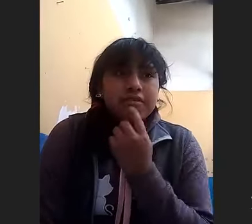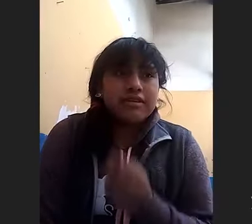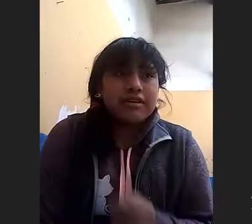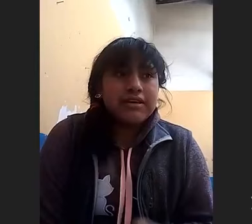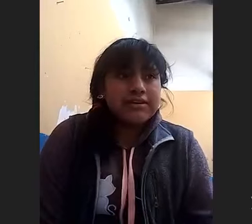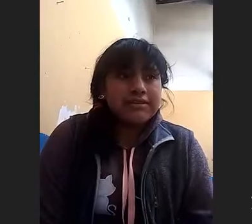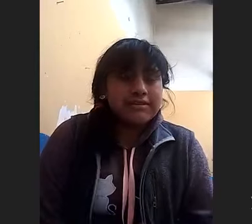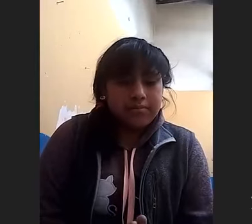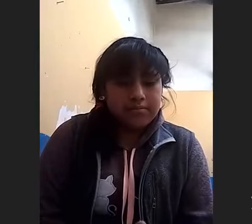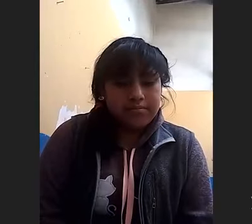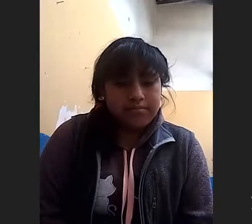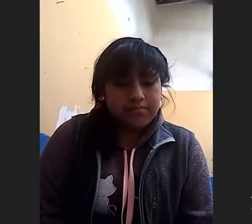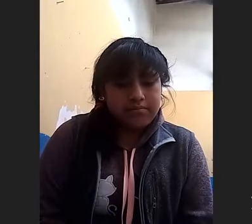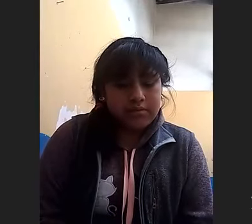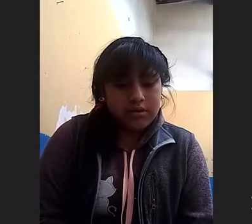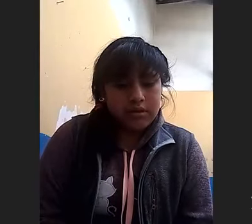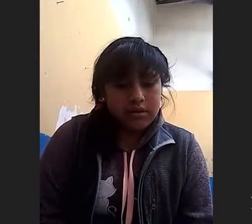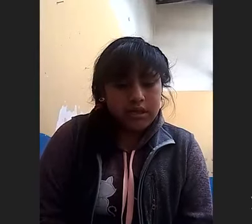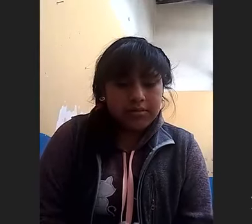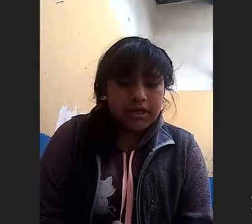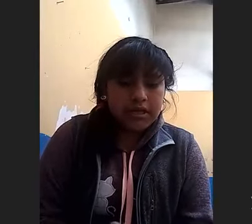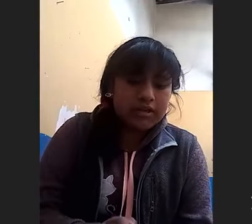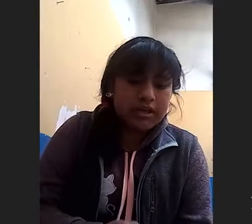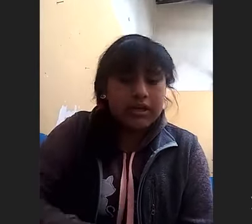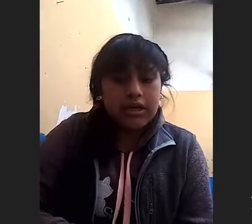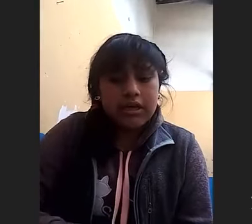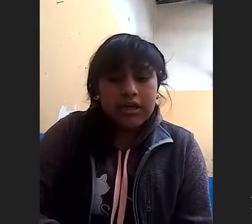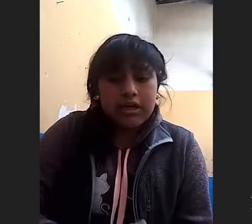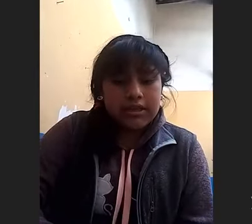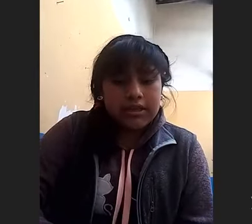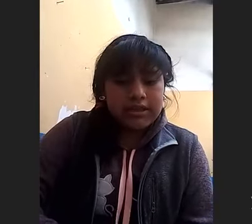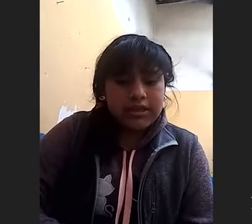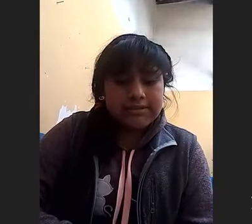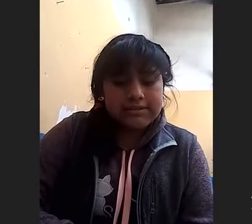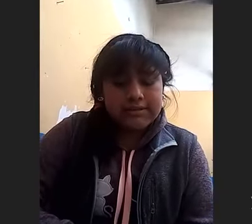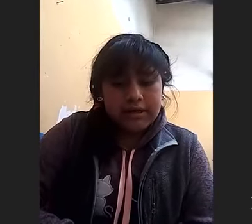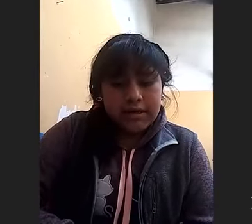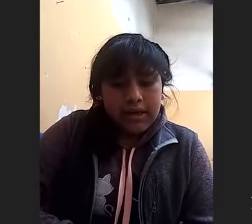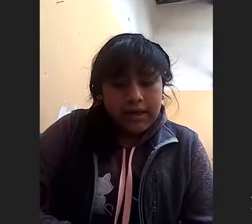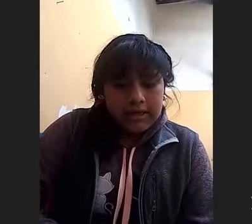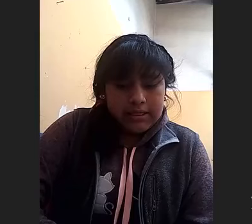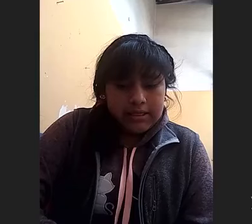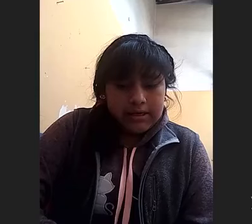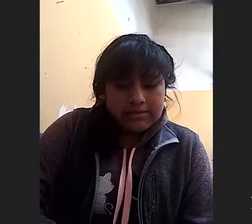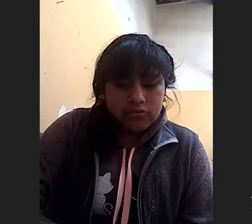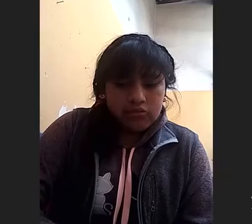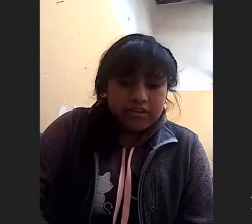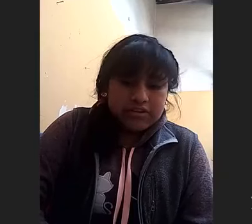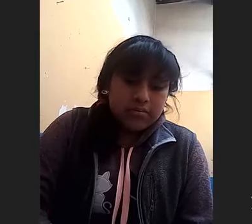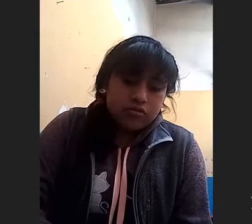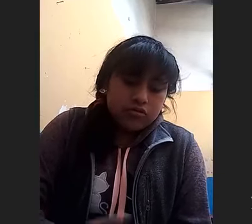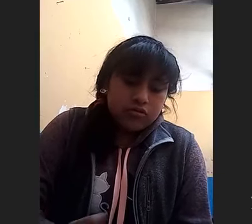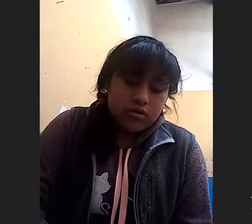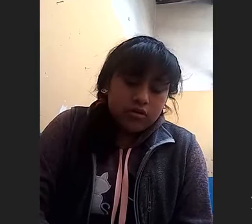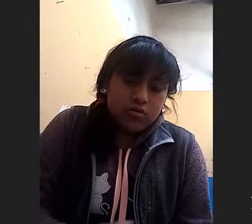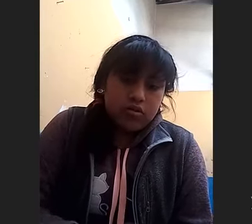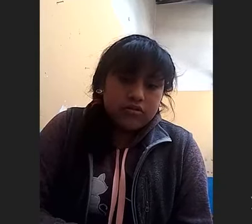potosí están divididos en tres en tres municipios